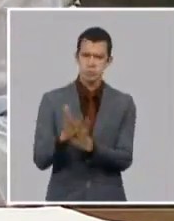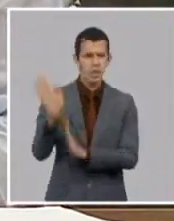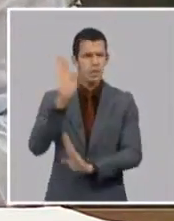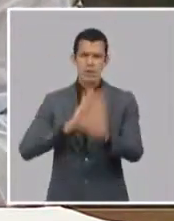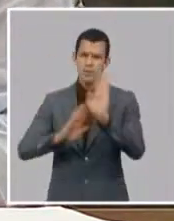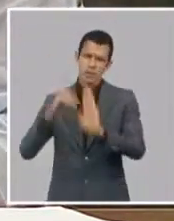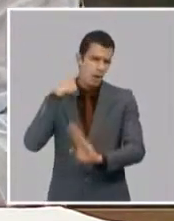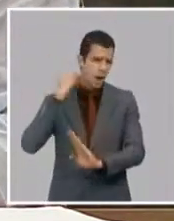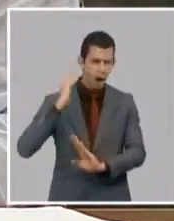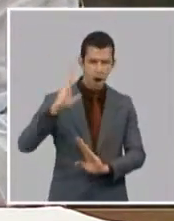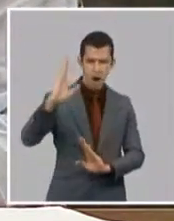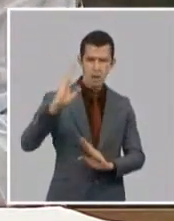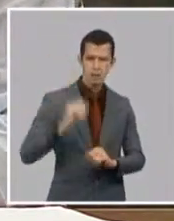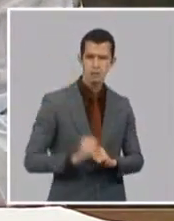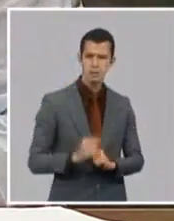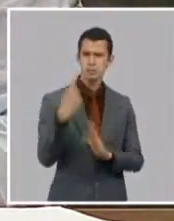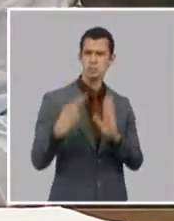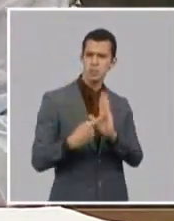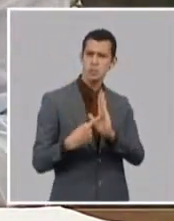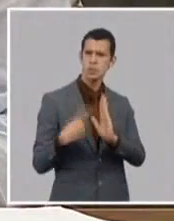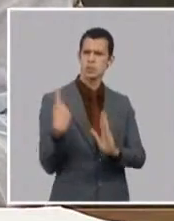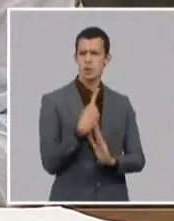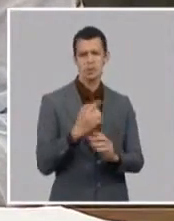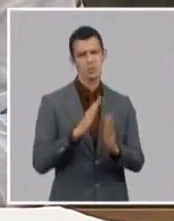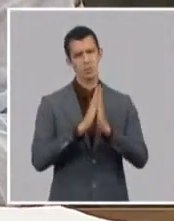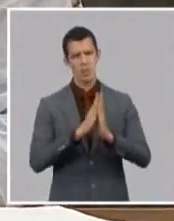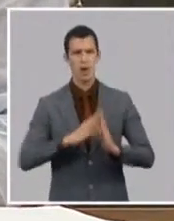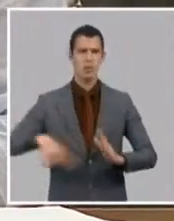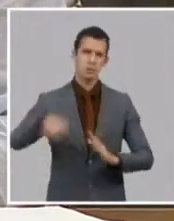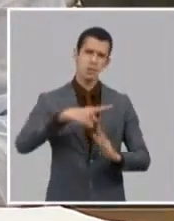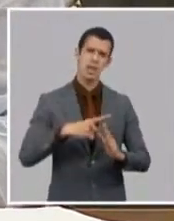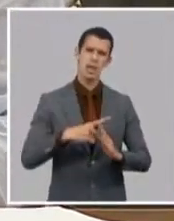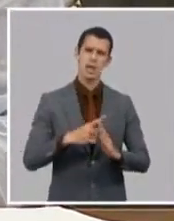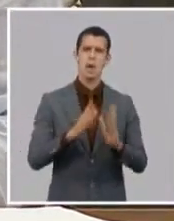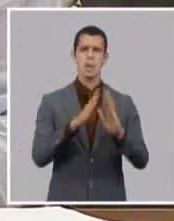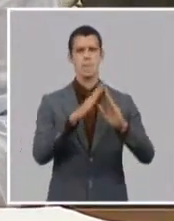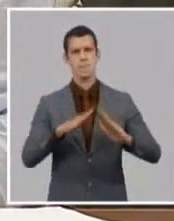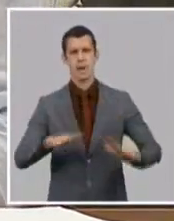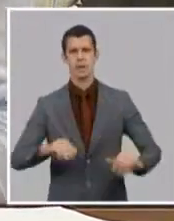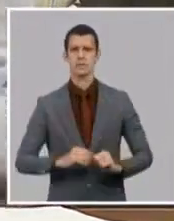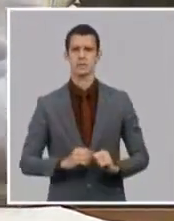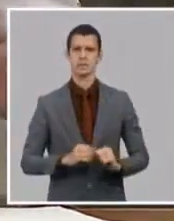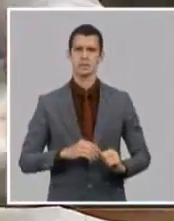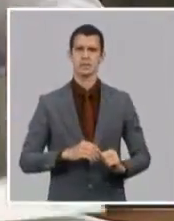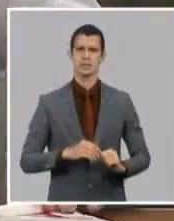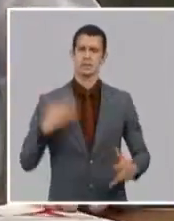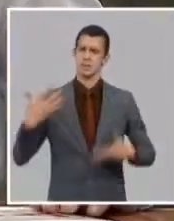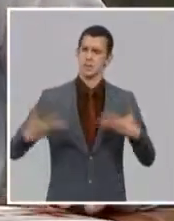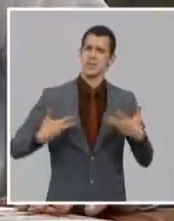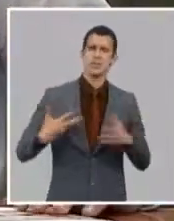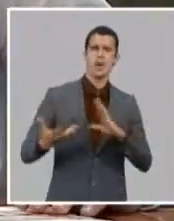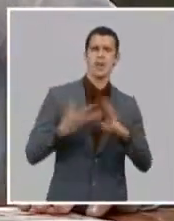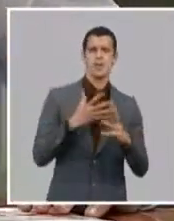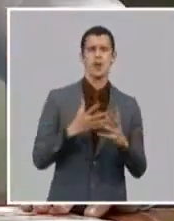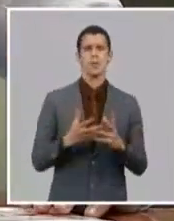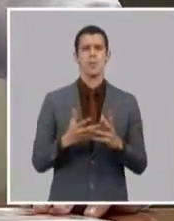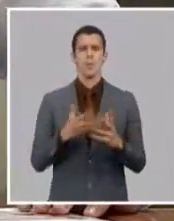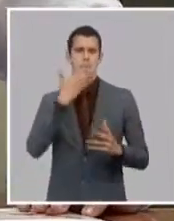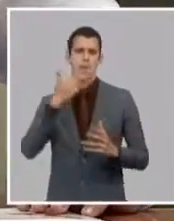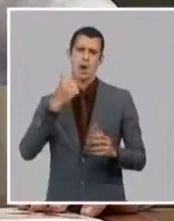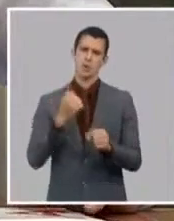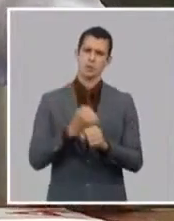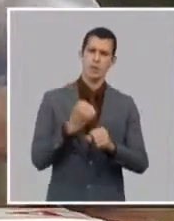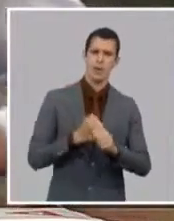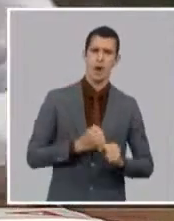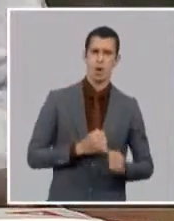la responsabilidad social, a la armonía, a no dejar que el odio se apropie del alma cubana y que otros introduzcan